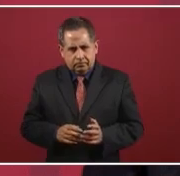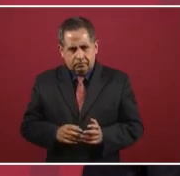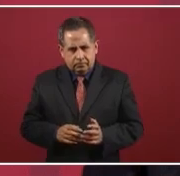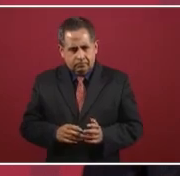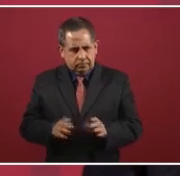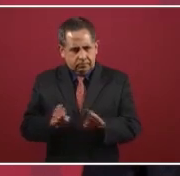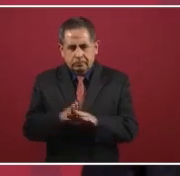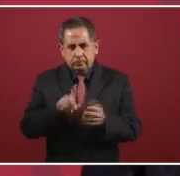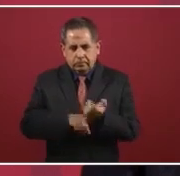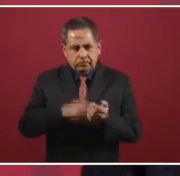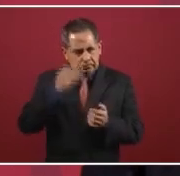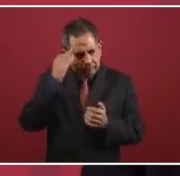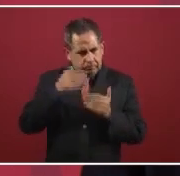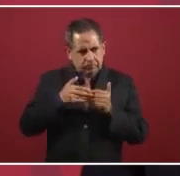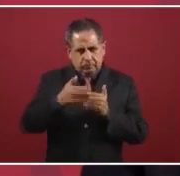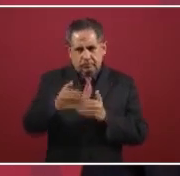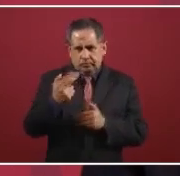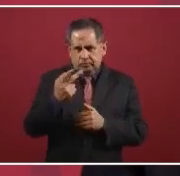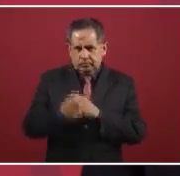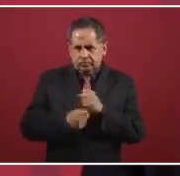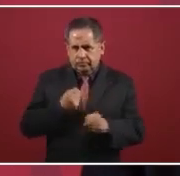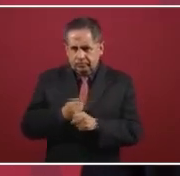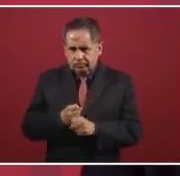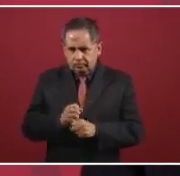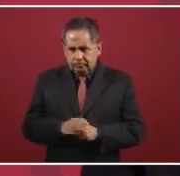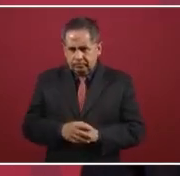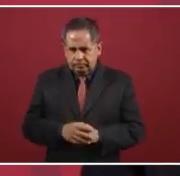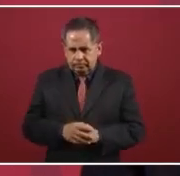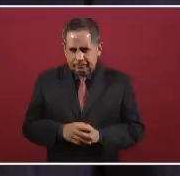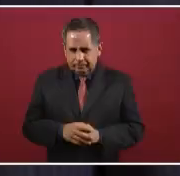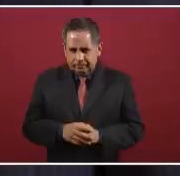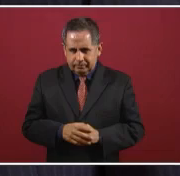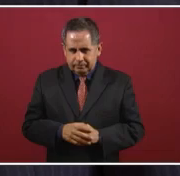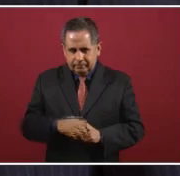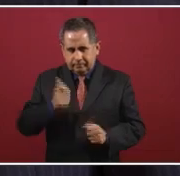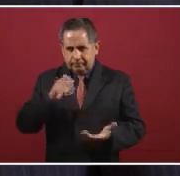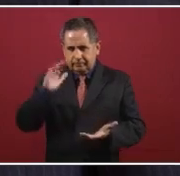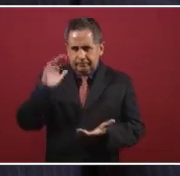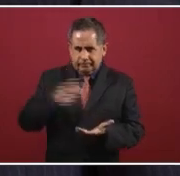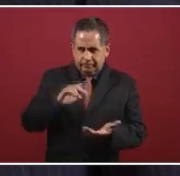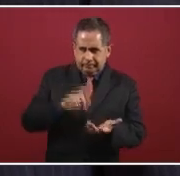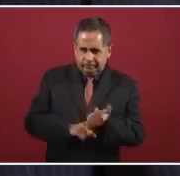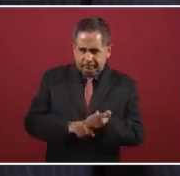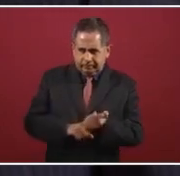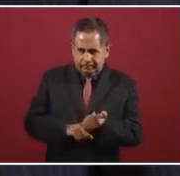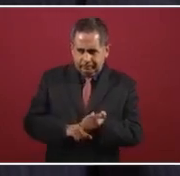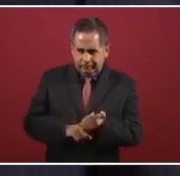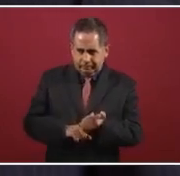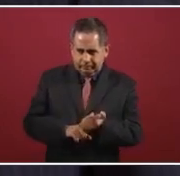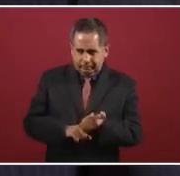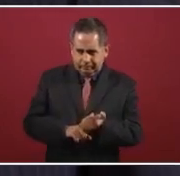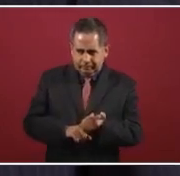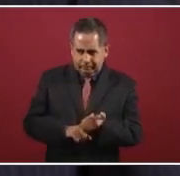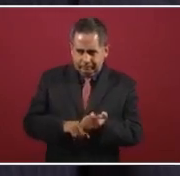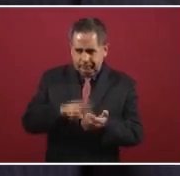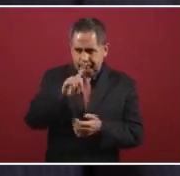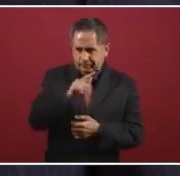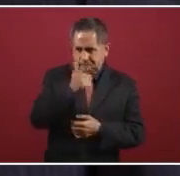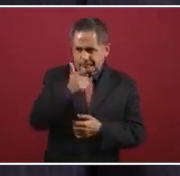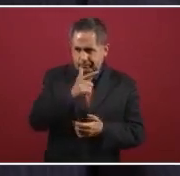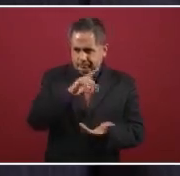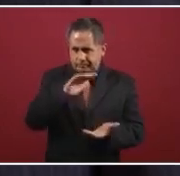con el mismo tiempo del contrato, en los 25 años? Baja a… Si de